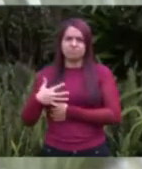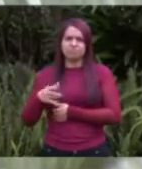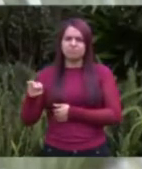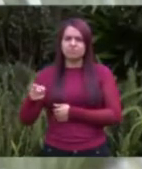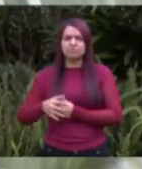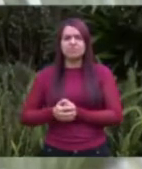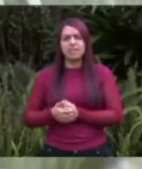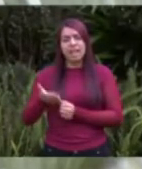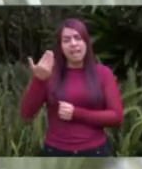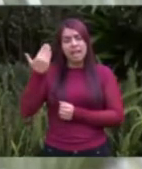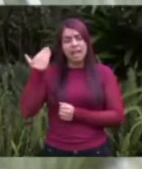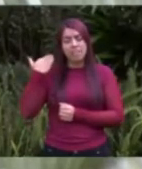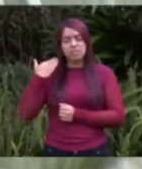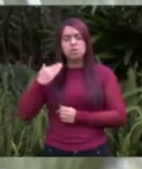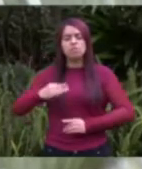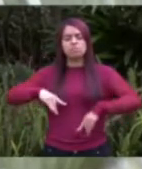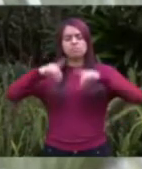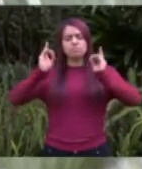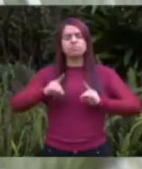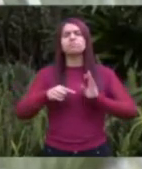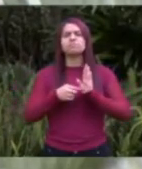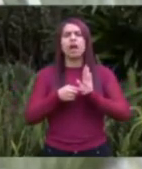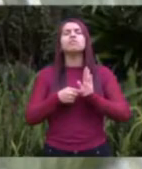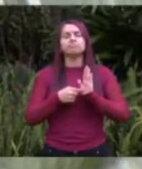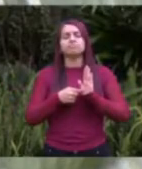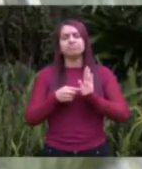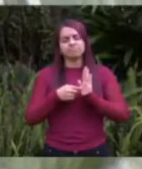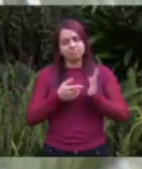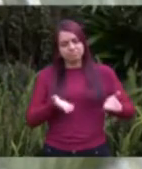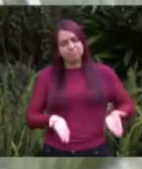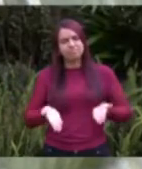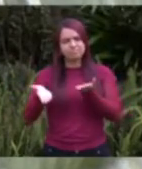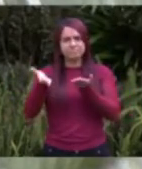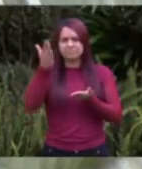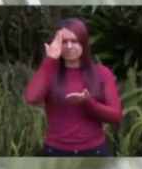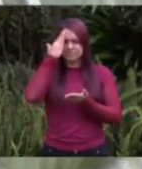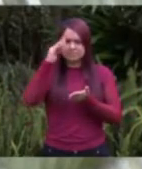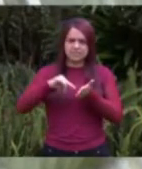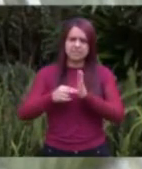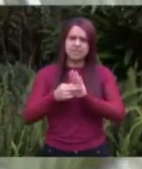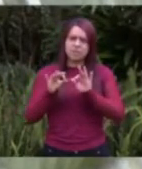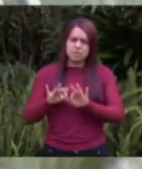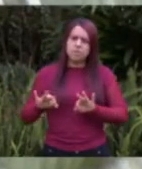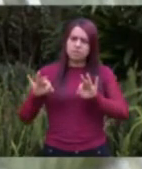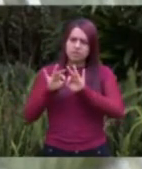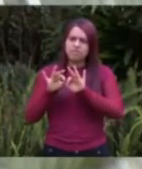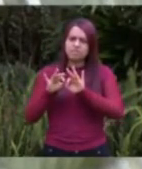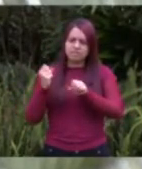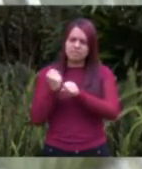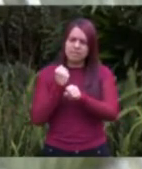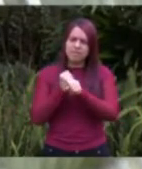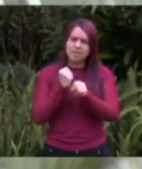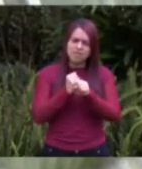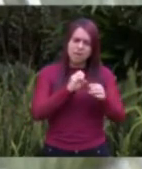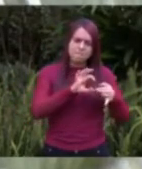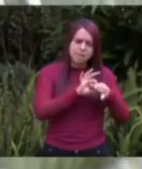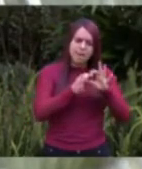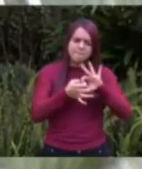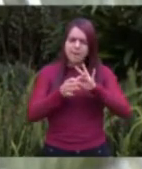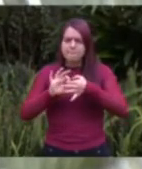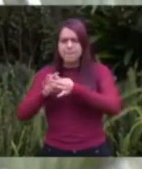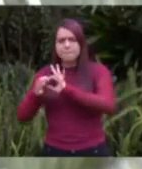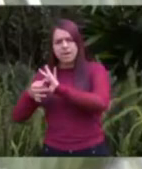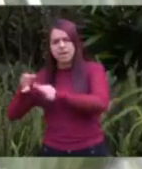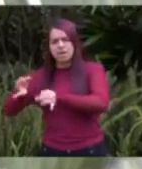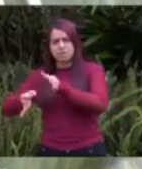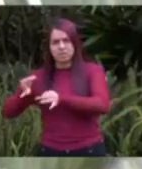aquella sentencia en que declaró la exequibilidad de todo este importantísimo andamiaje jurídico. A través de